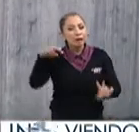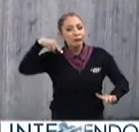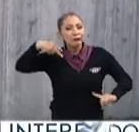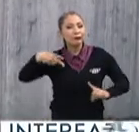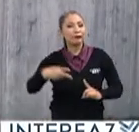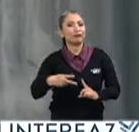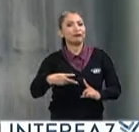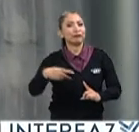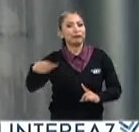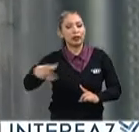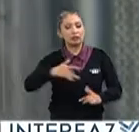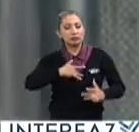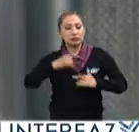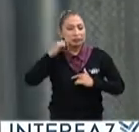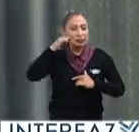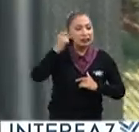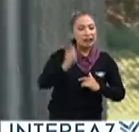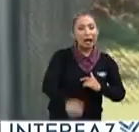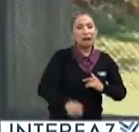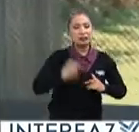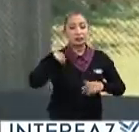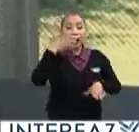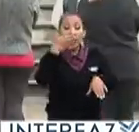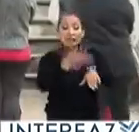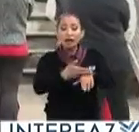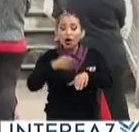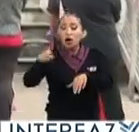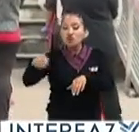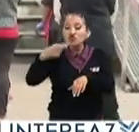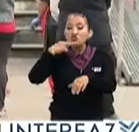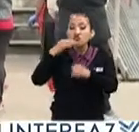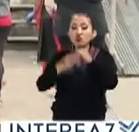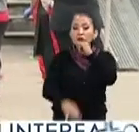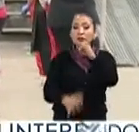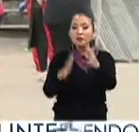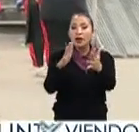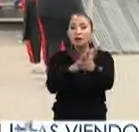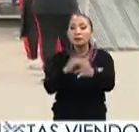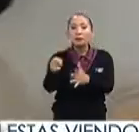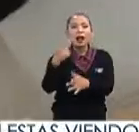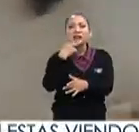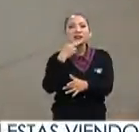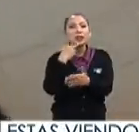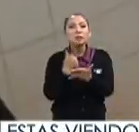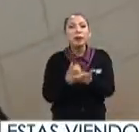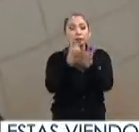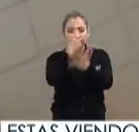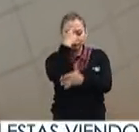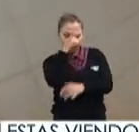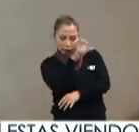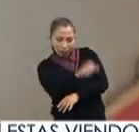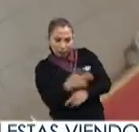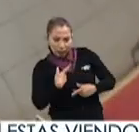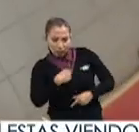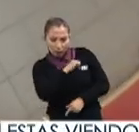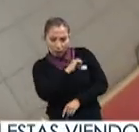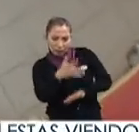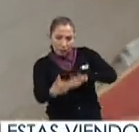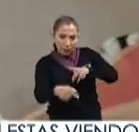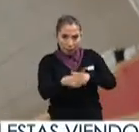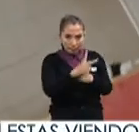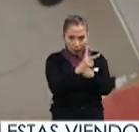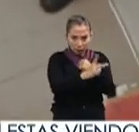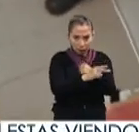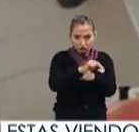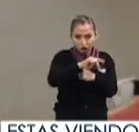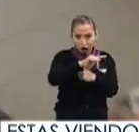enfoque, percepción de lo que significa el castigo y la función última de las prisiones. El perfil de un prisionero promedio en los